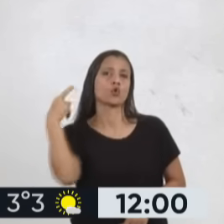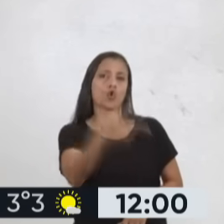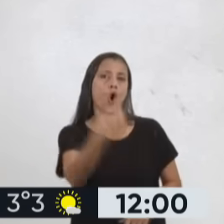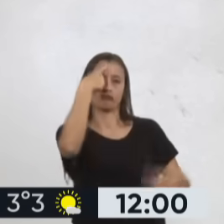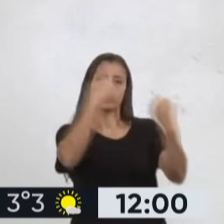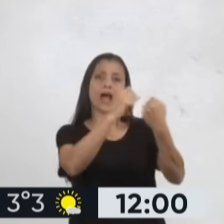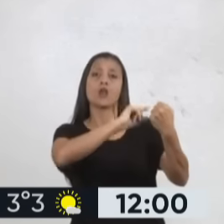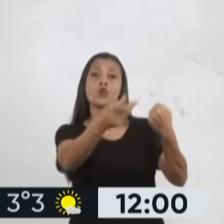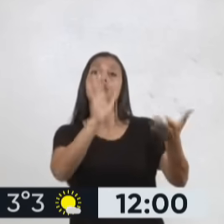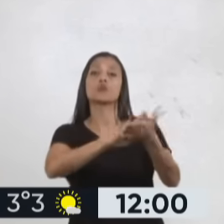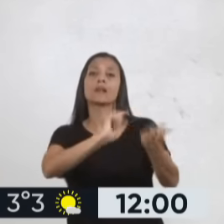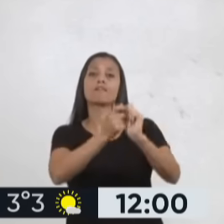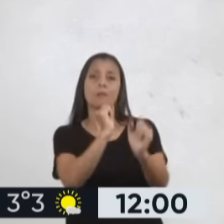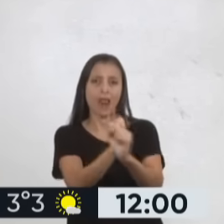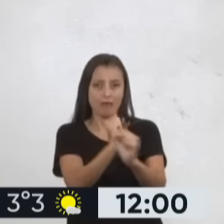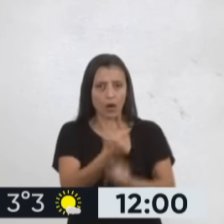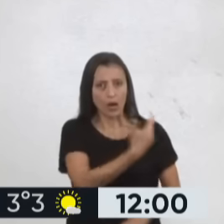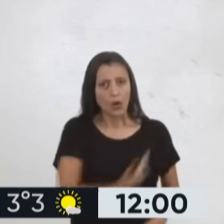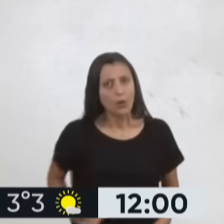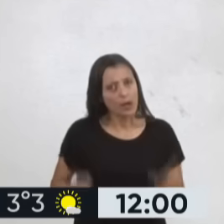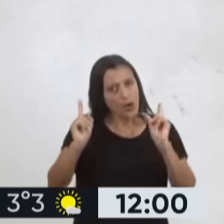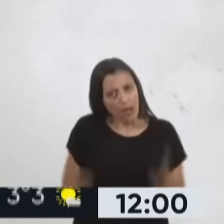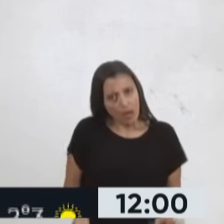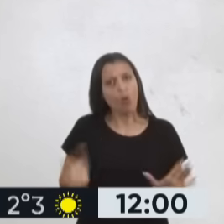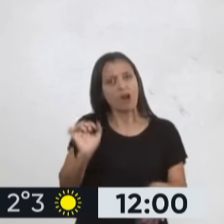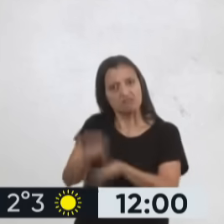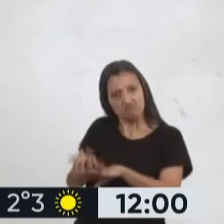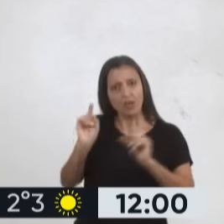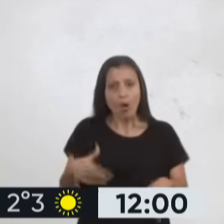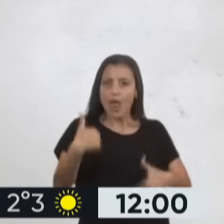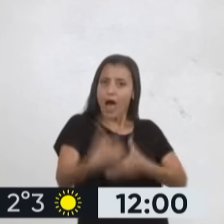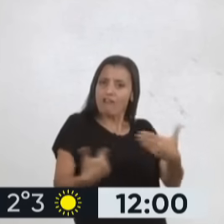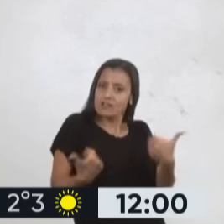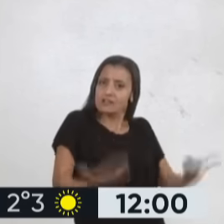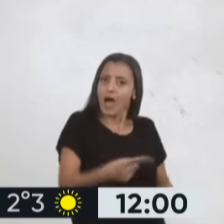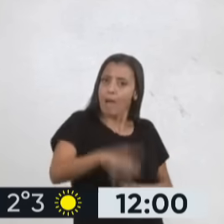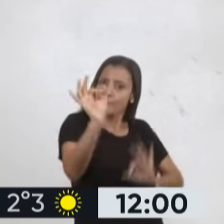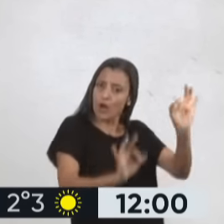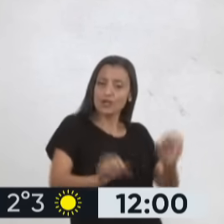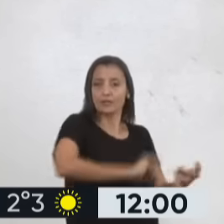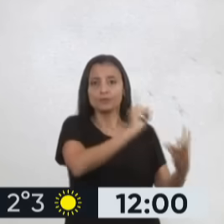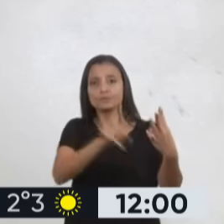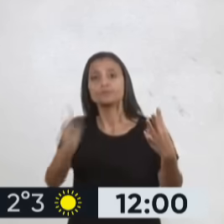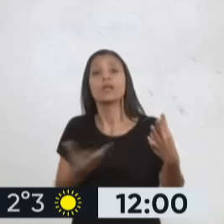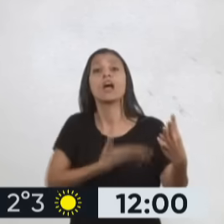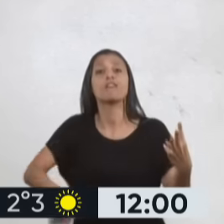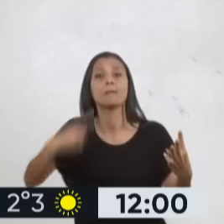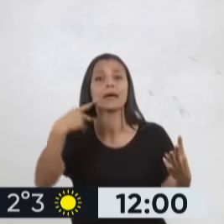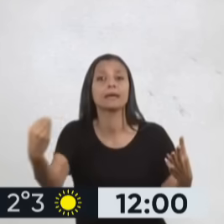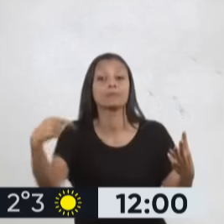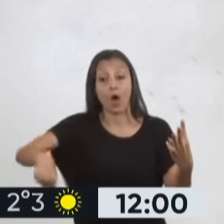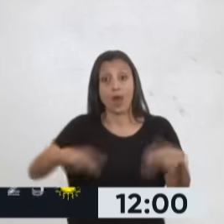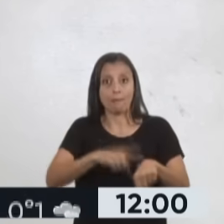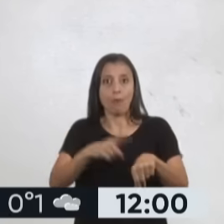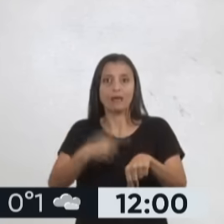Gobierno igual va a avanzar con el proyecto? ¿Cuál es la idea al respecto? Y la tercera es la misión del Fondo Monetario Internacional que está en